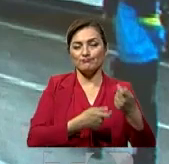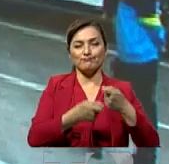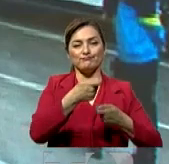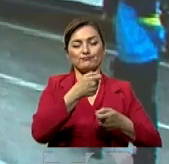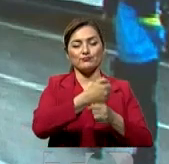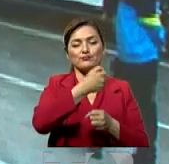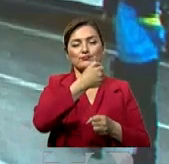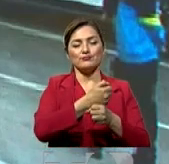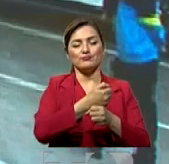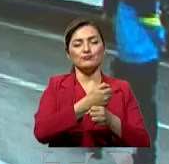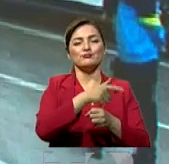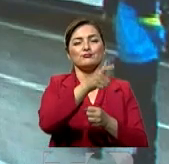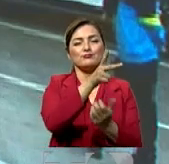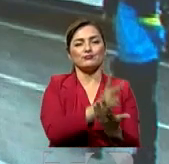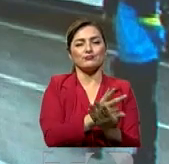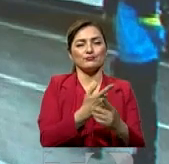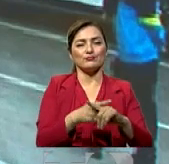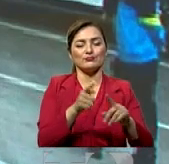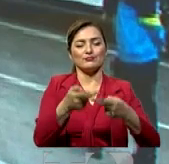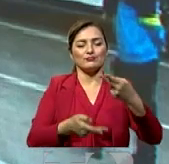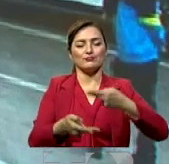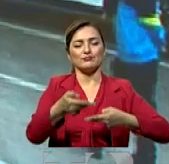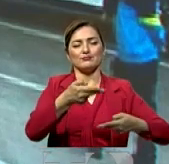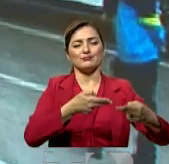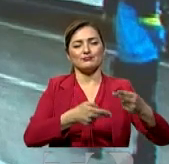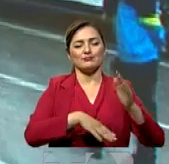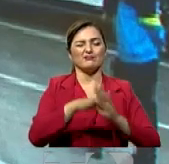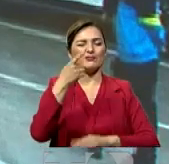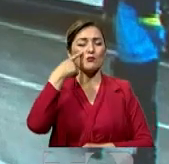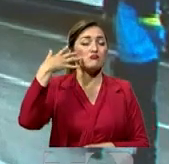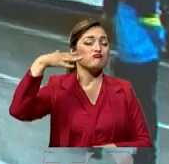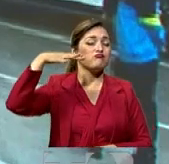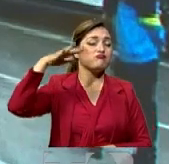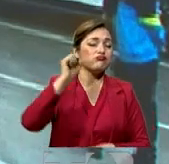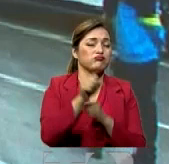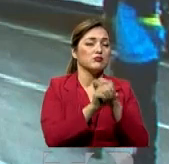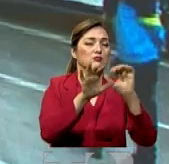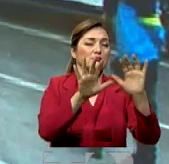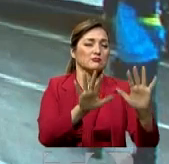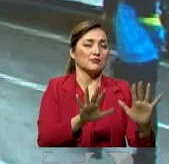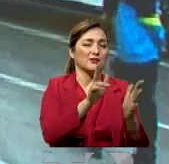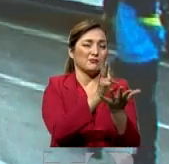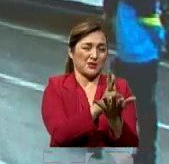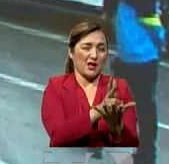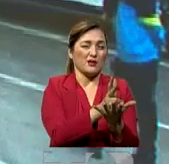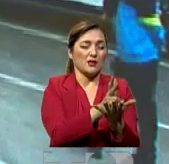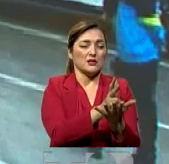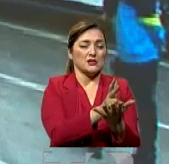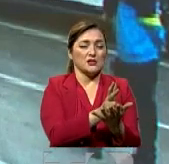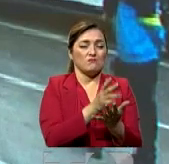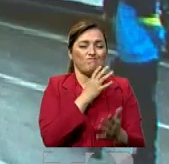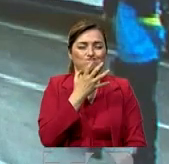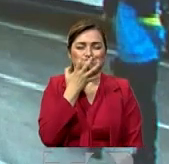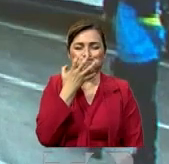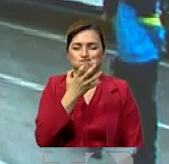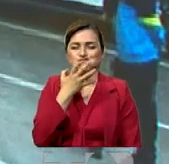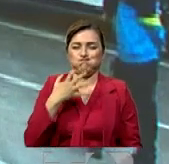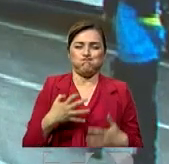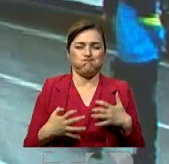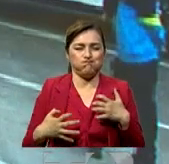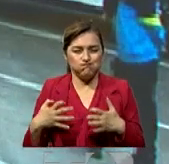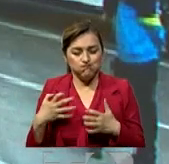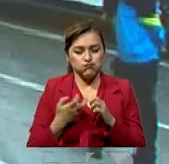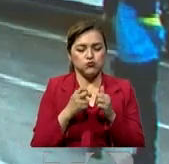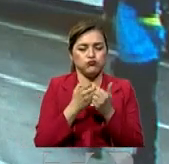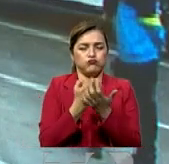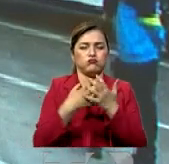que trabajan con distintos negocios por más de una década en la terminal terrestre de Incaurco hoy enfrentan una